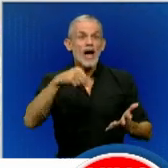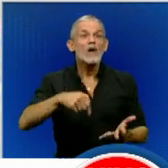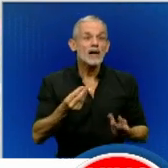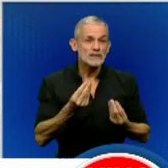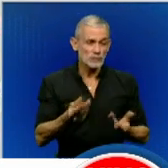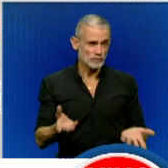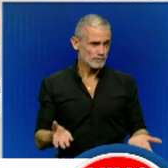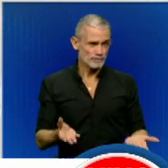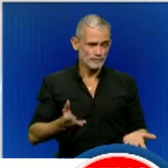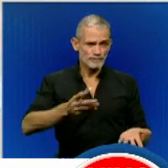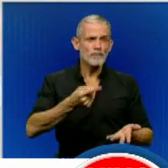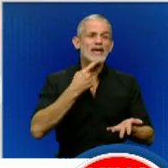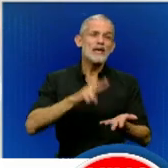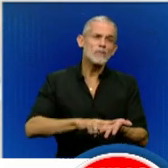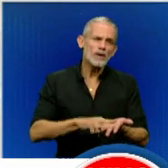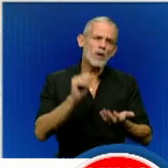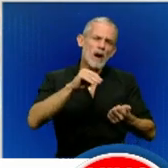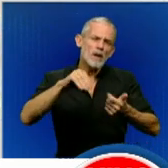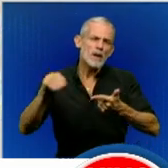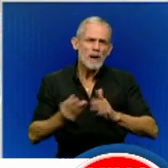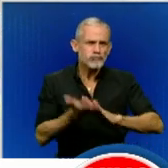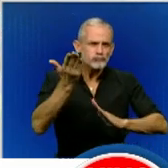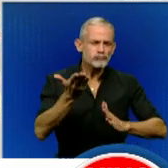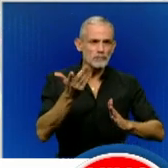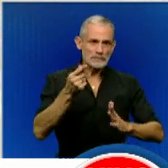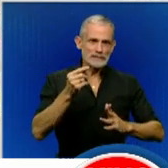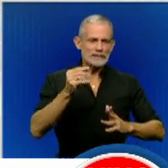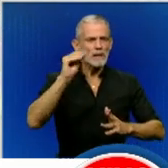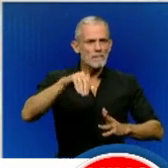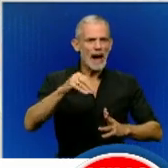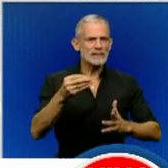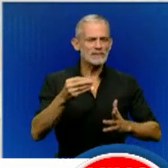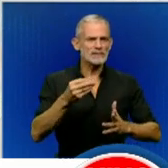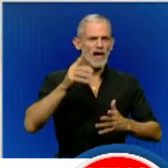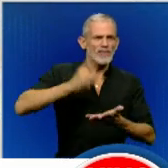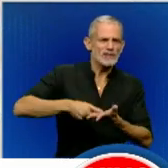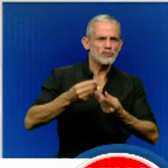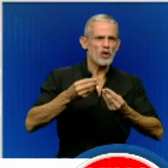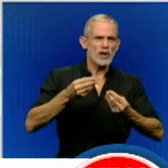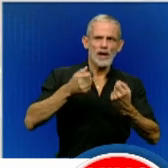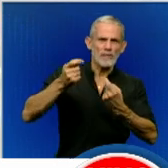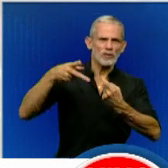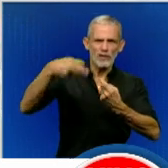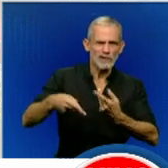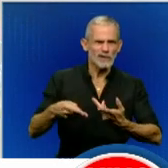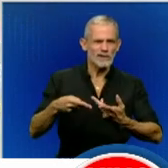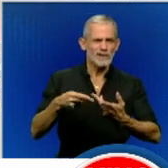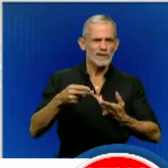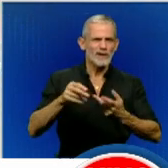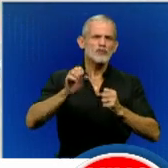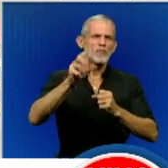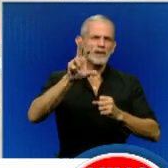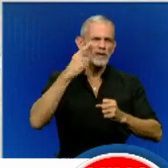a la suma de impuestos preocupan estas estas acciones que